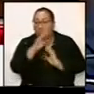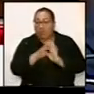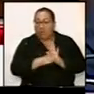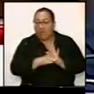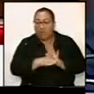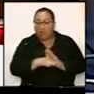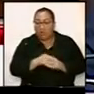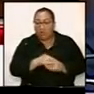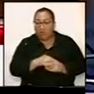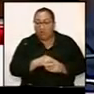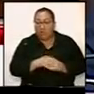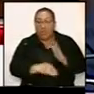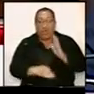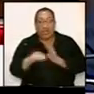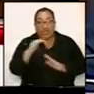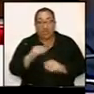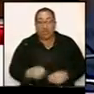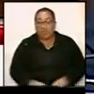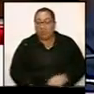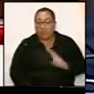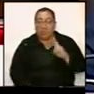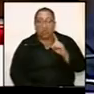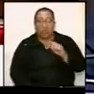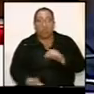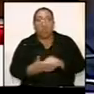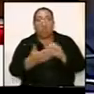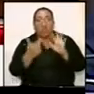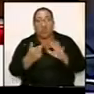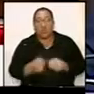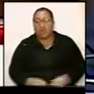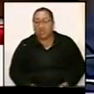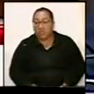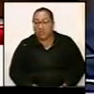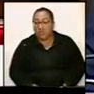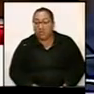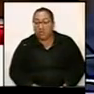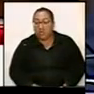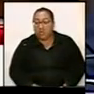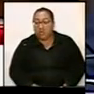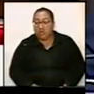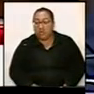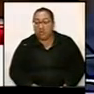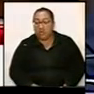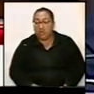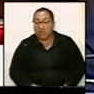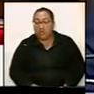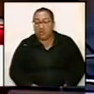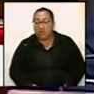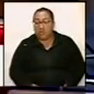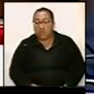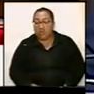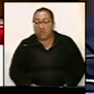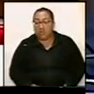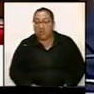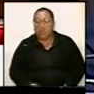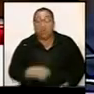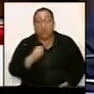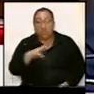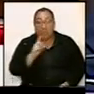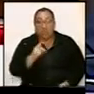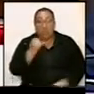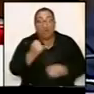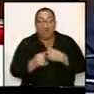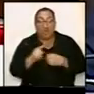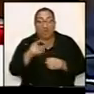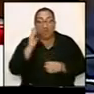se ha mantenido, ha crecido. 21.7, hablando de cifras. Y me alegra que usted haya dicho que al